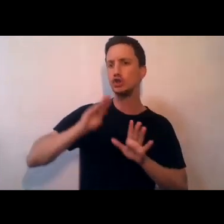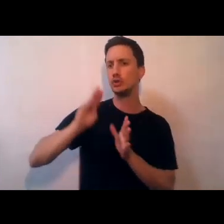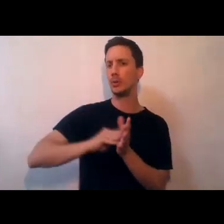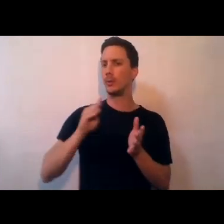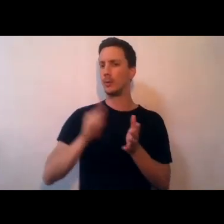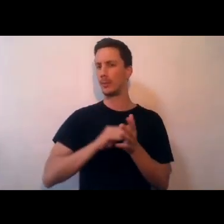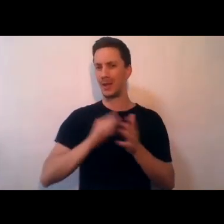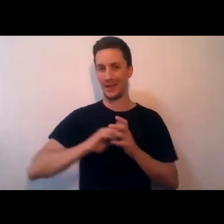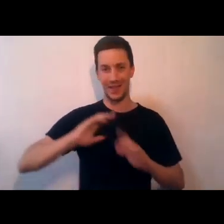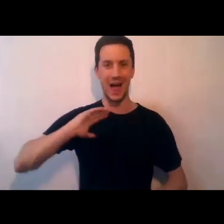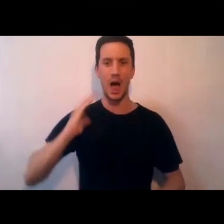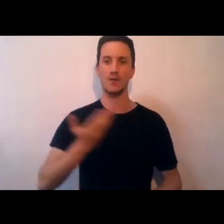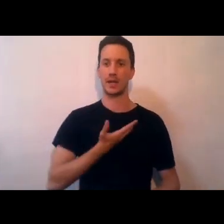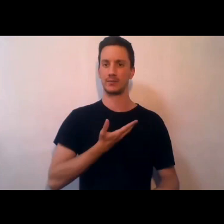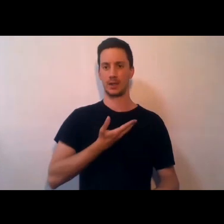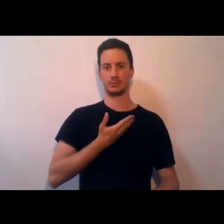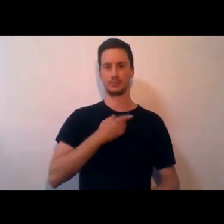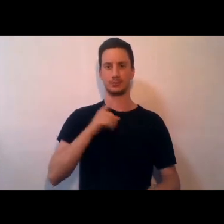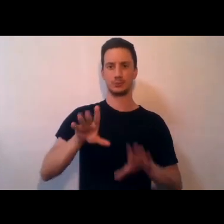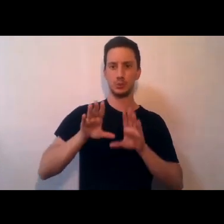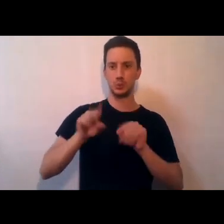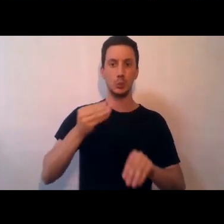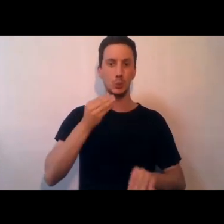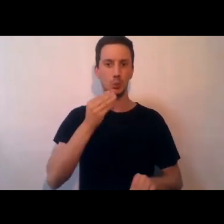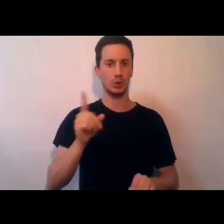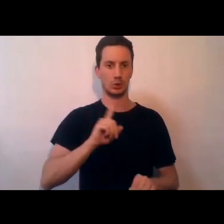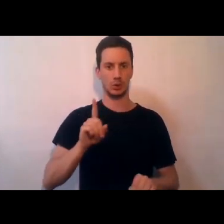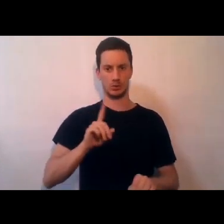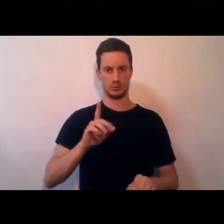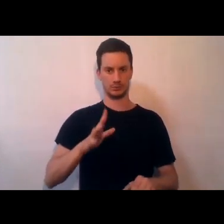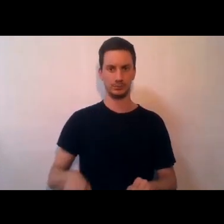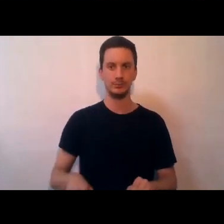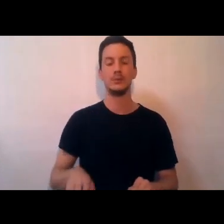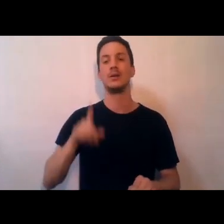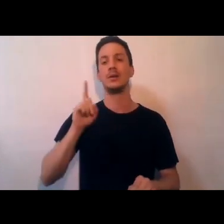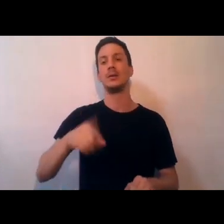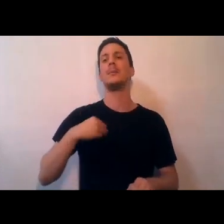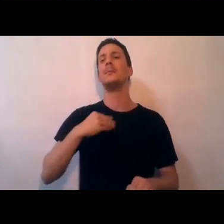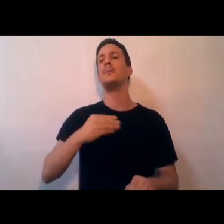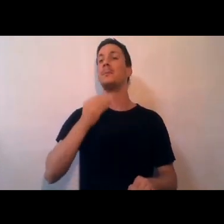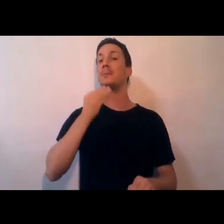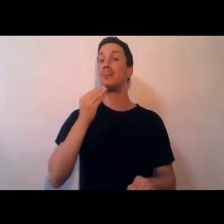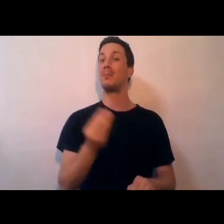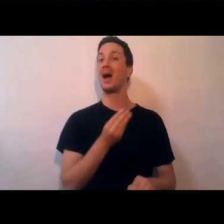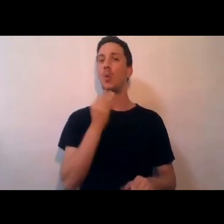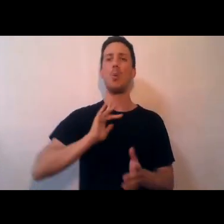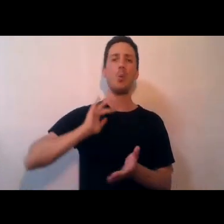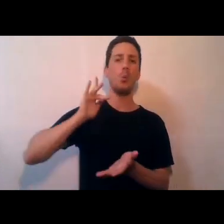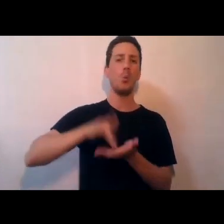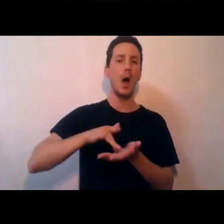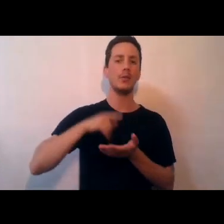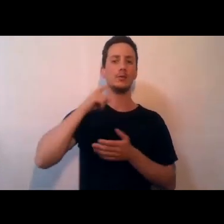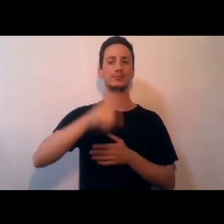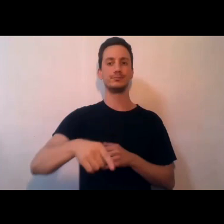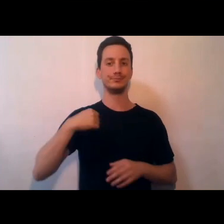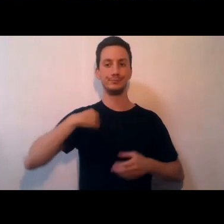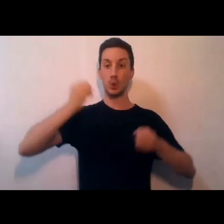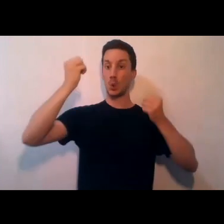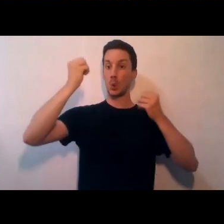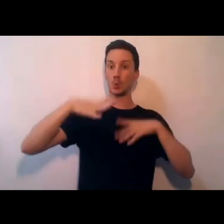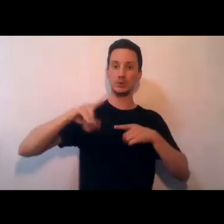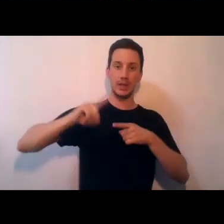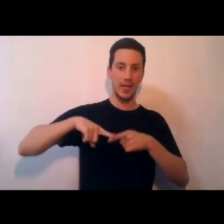es bueno. Y como hemos dicho, pues es mejor aplicarlo después de la ducha. ¿Qué crema hidratante elegir? Porque hay millones